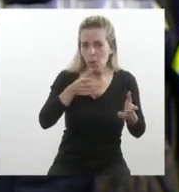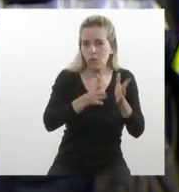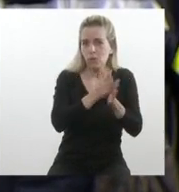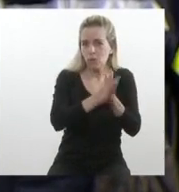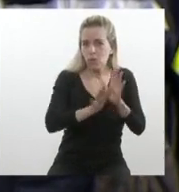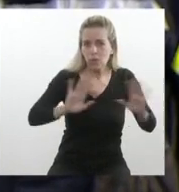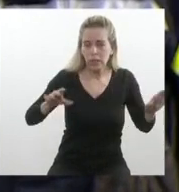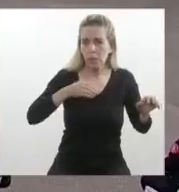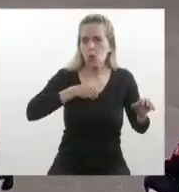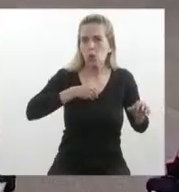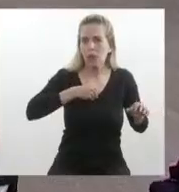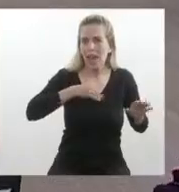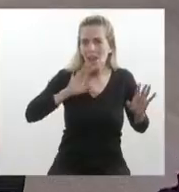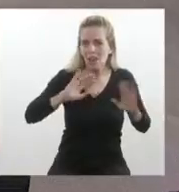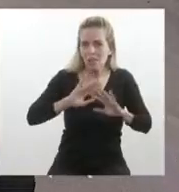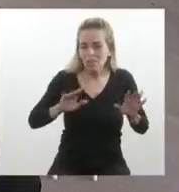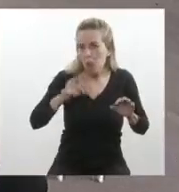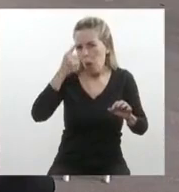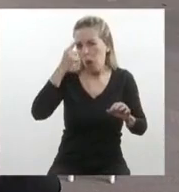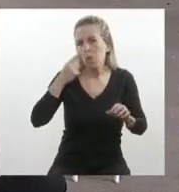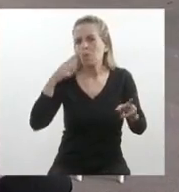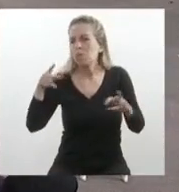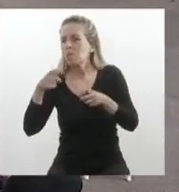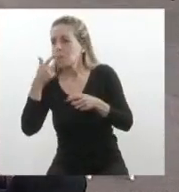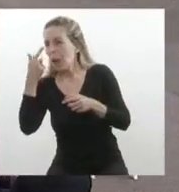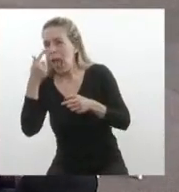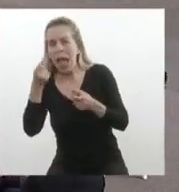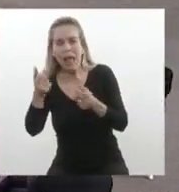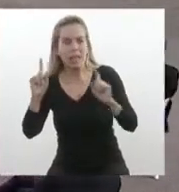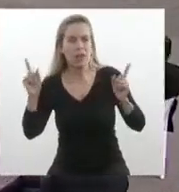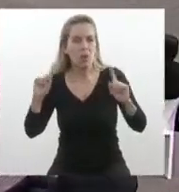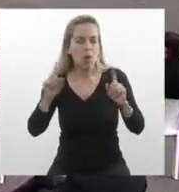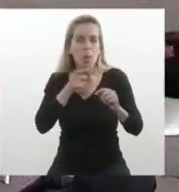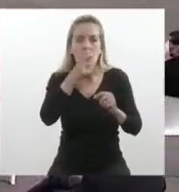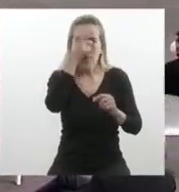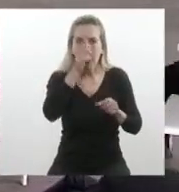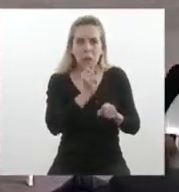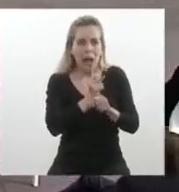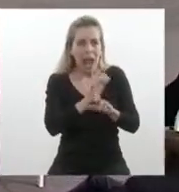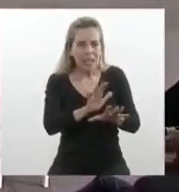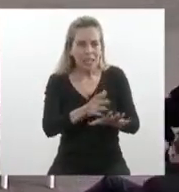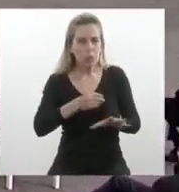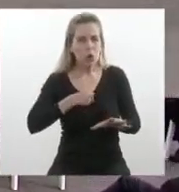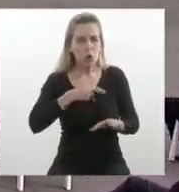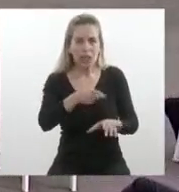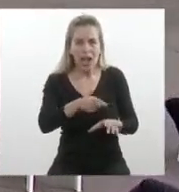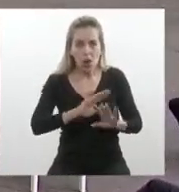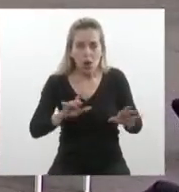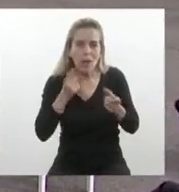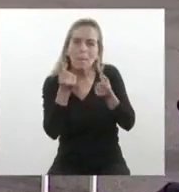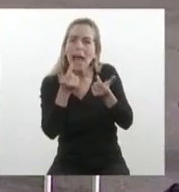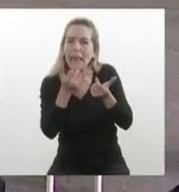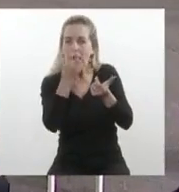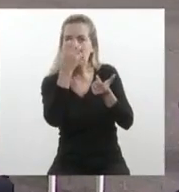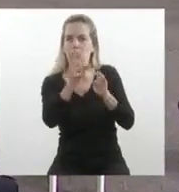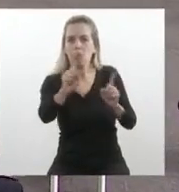hace desinteresadamente, no lo hace con fines de lucro, no los mueve el dinero, los mueve